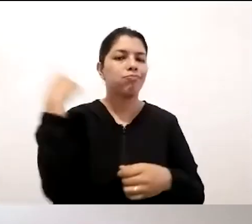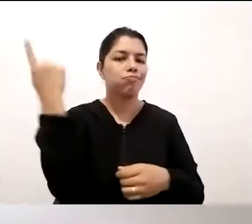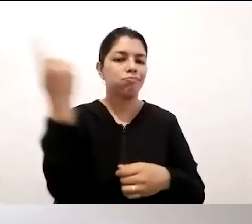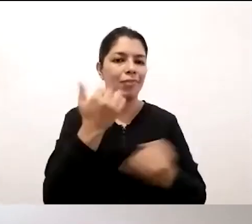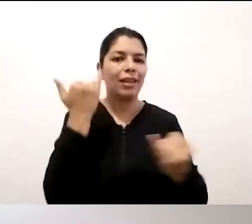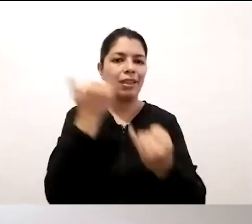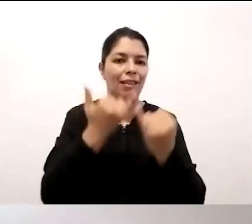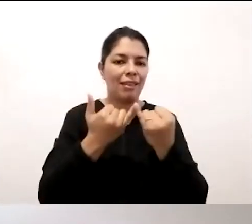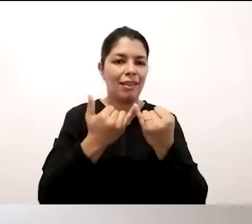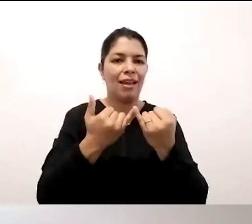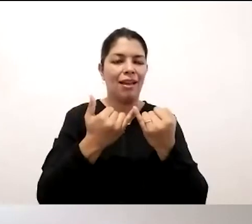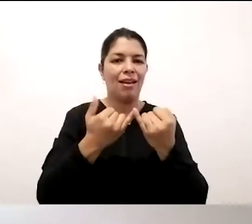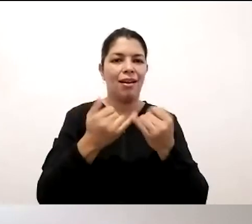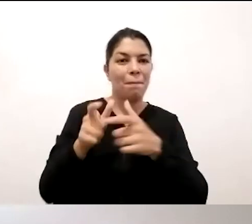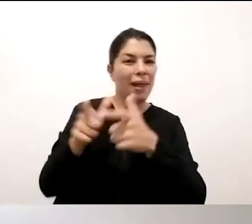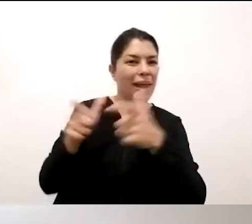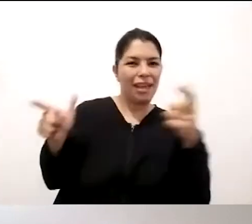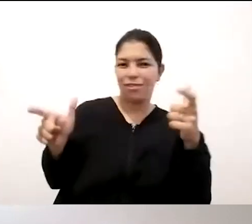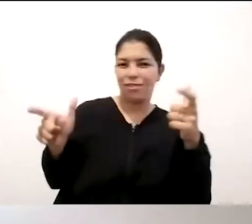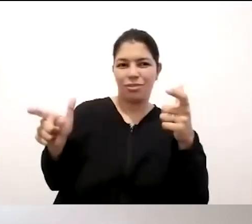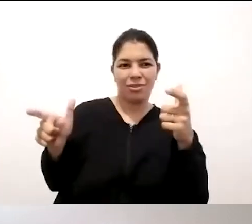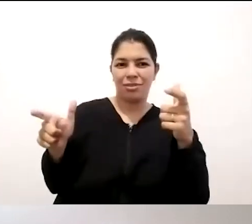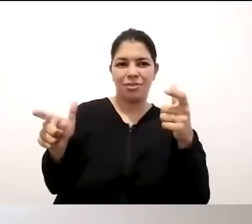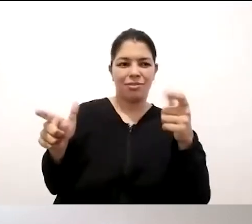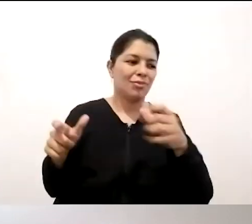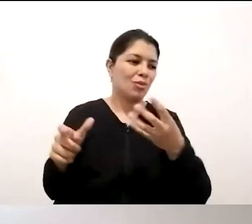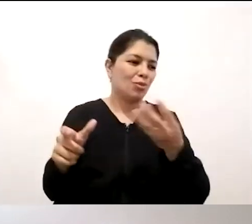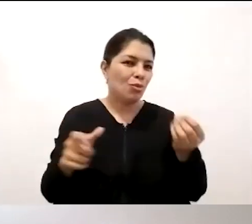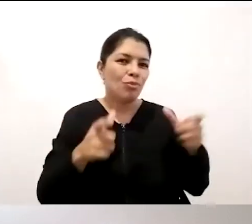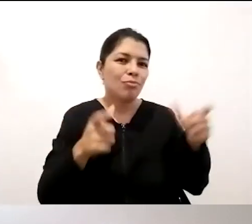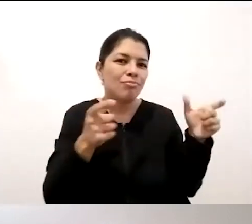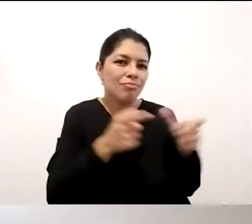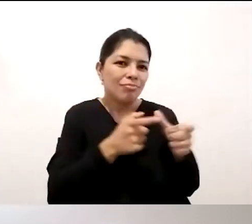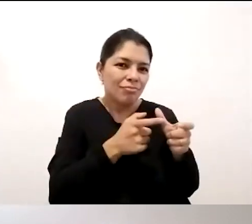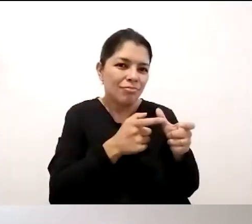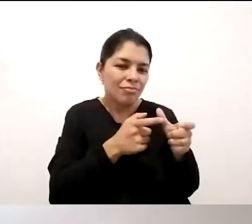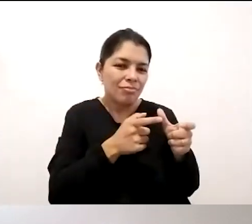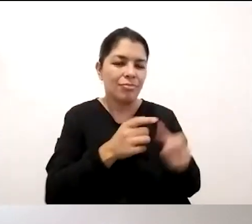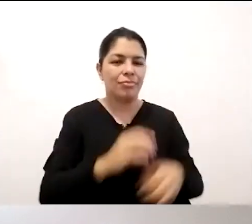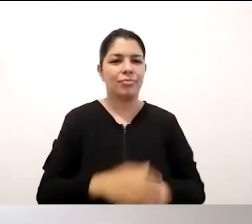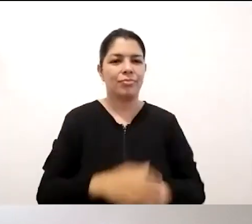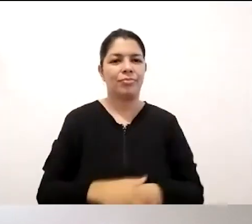es decir, que no siguen la corriente de lo que comúnmente se espera en la sociedad.